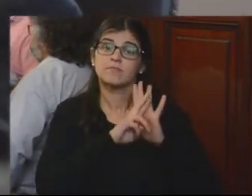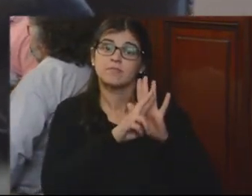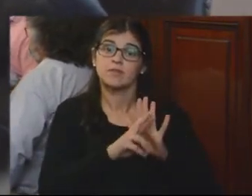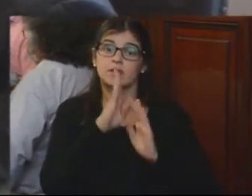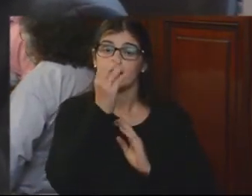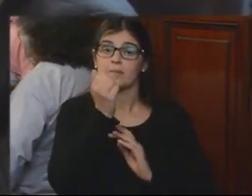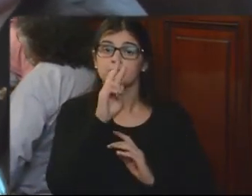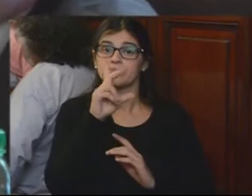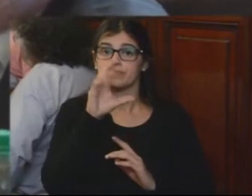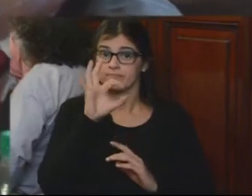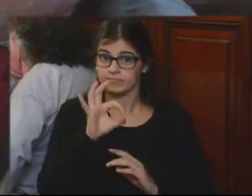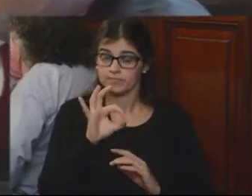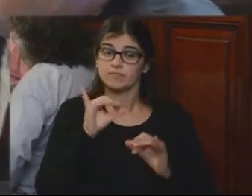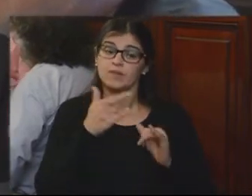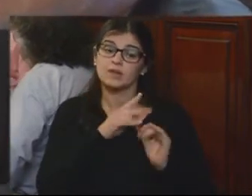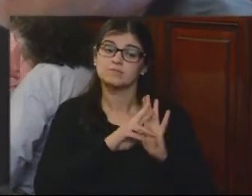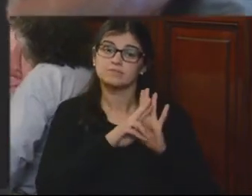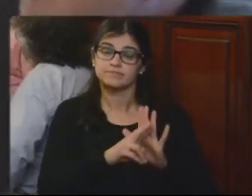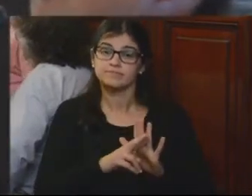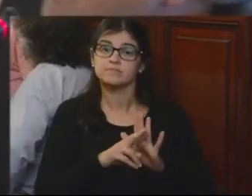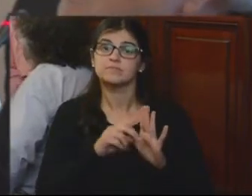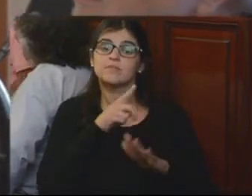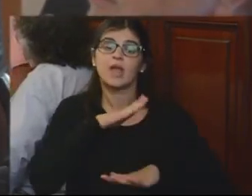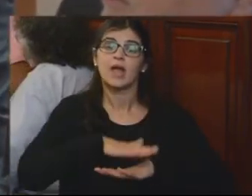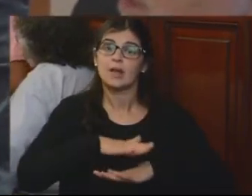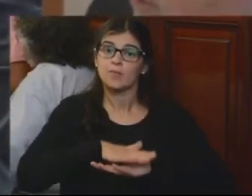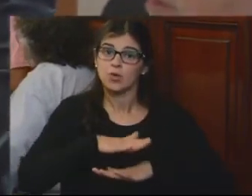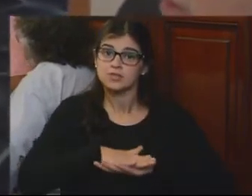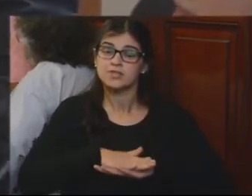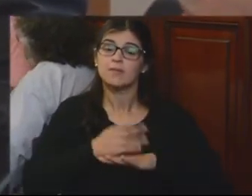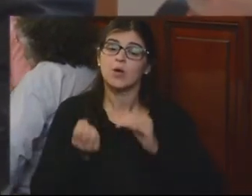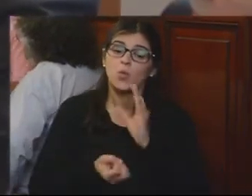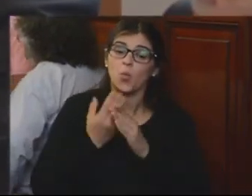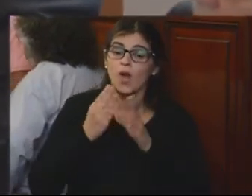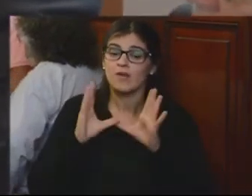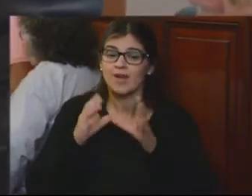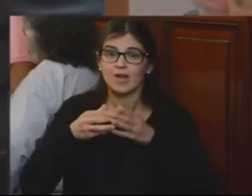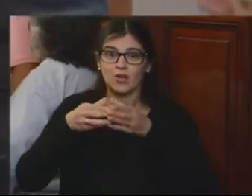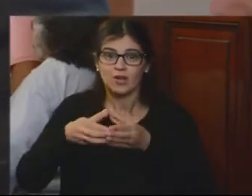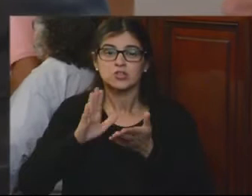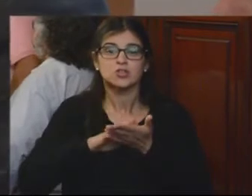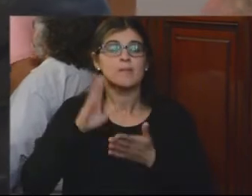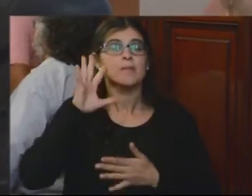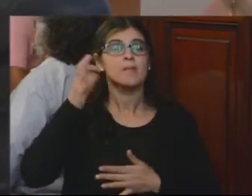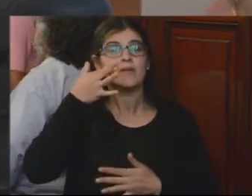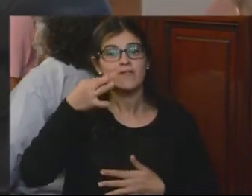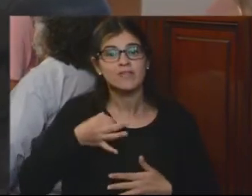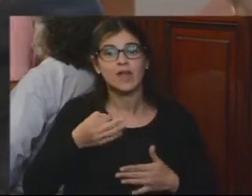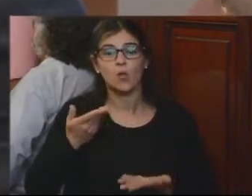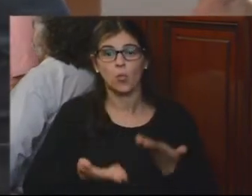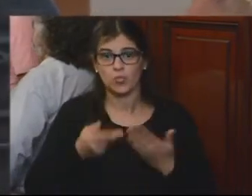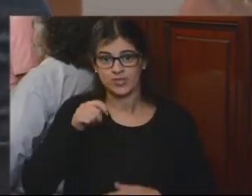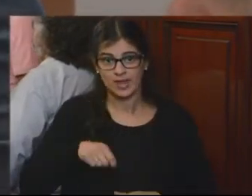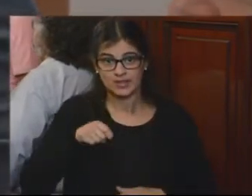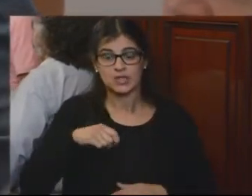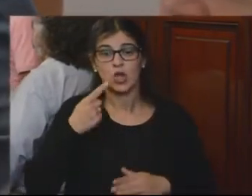vannucchi que el responsable de nuestra nueva unidad sobre memoria verdad y justicia el